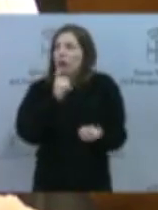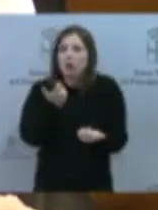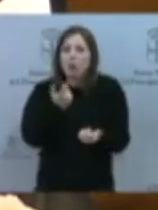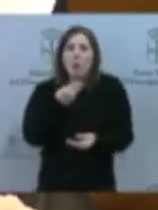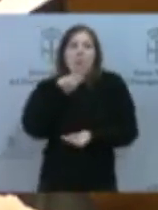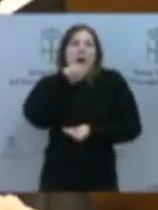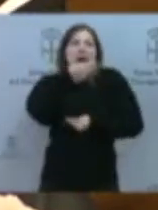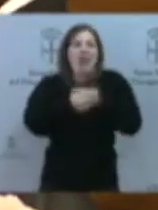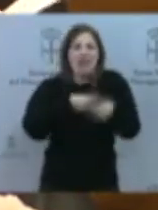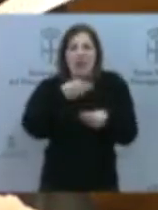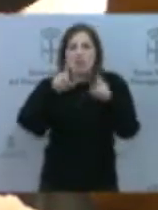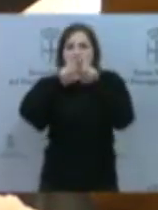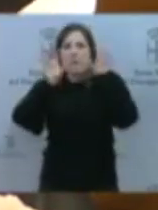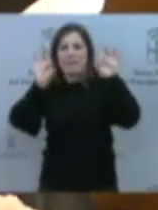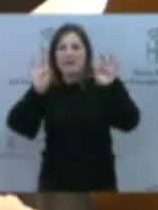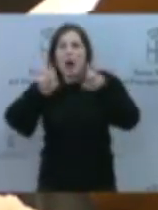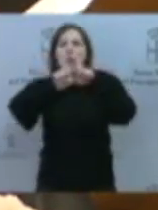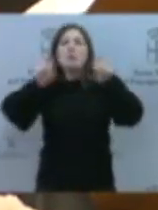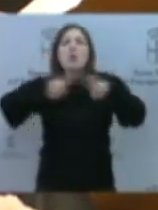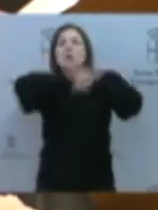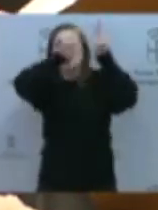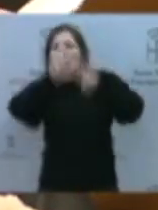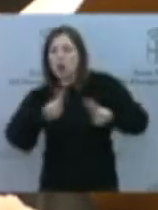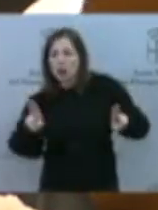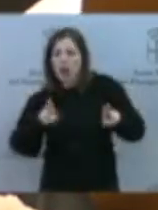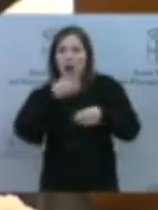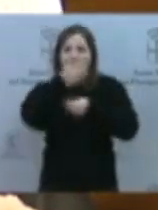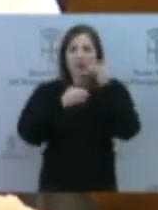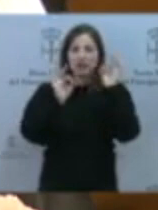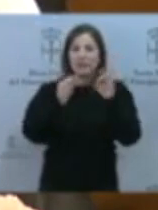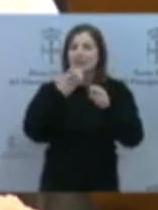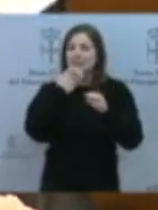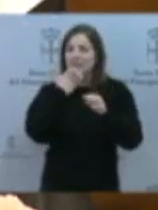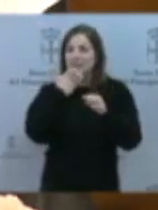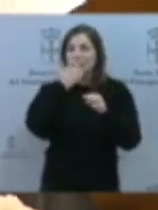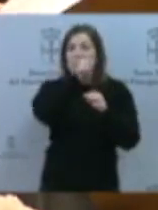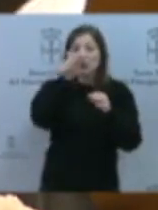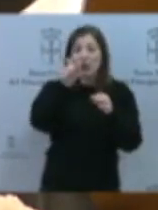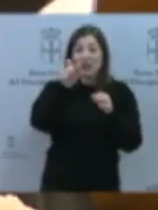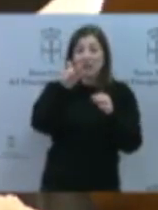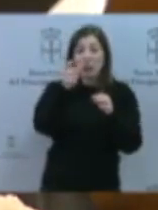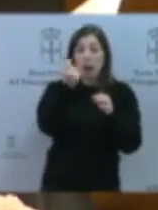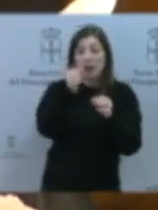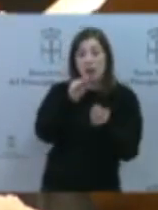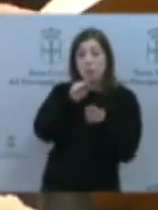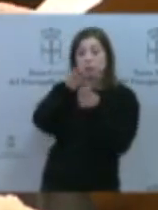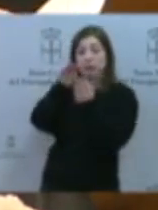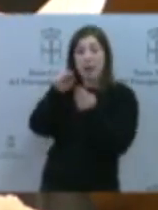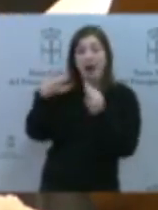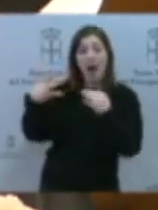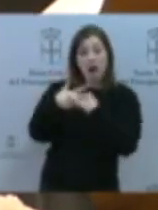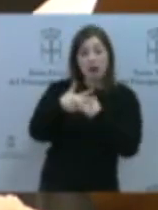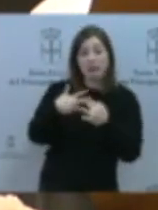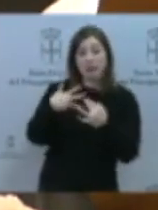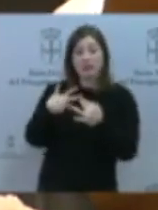esquina, sin que lo sepan sus máximos accionistas? Pues eso es lo que ha sucedido con la fusión de Liberbank y Unicaja, porque los máximos accionistas de Liberbank son, aún